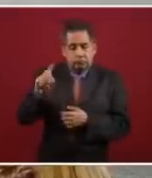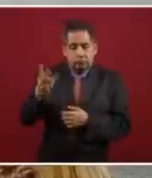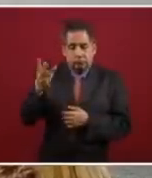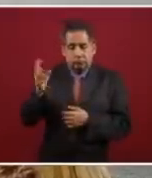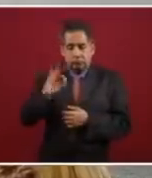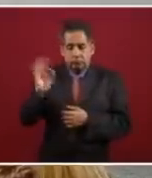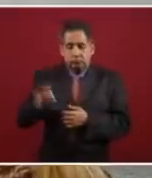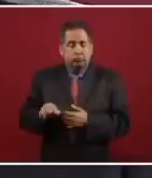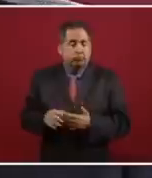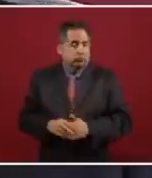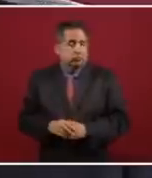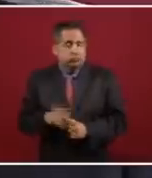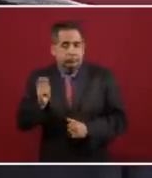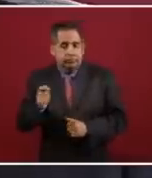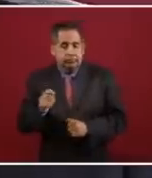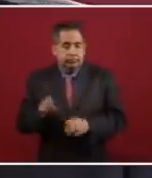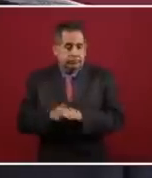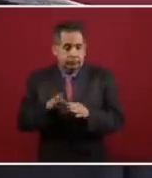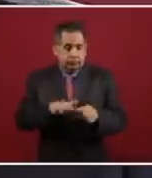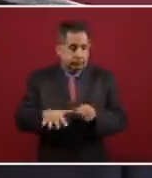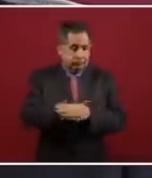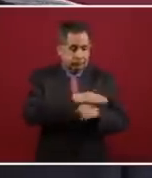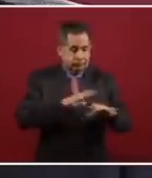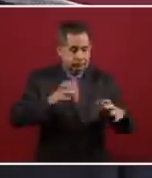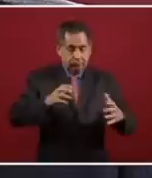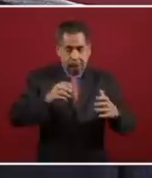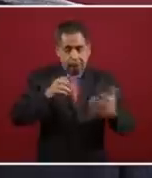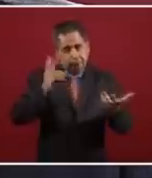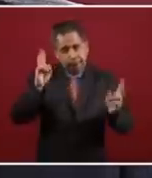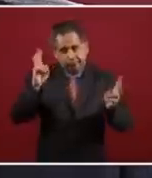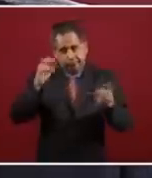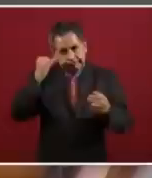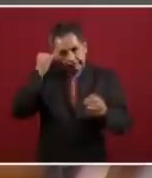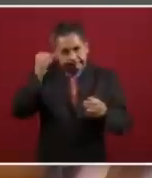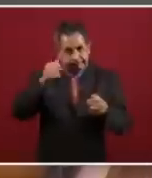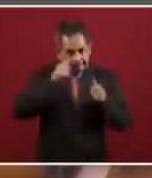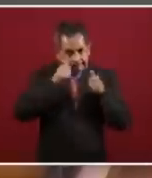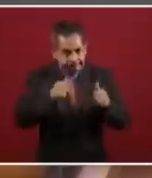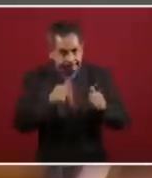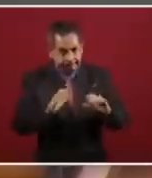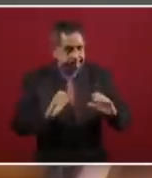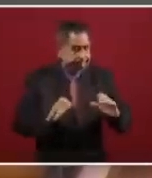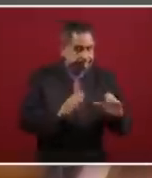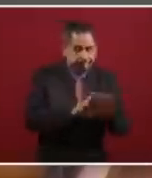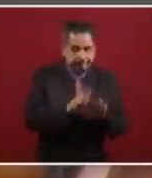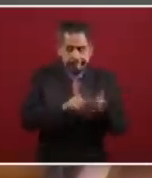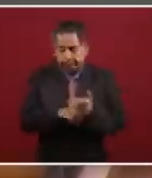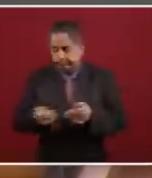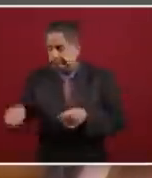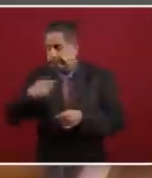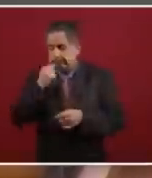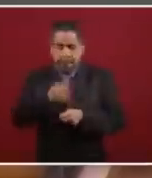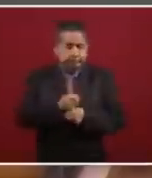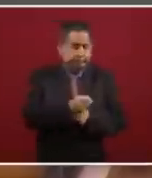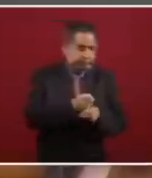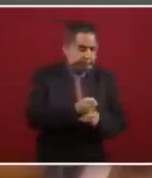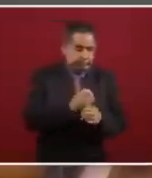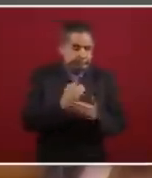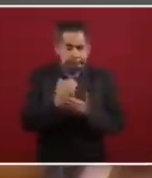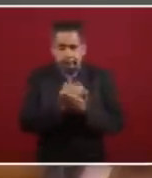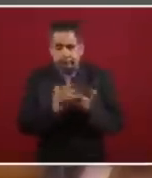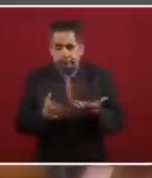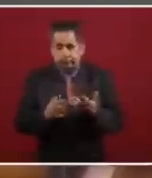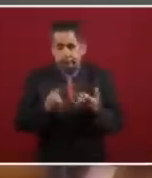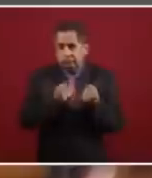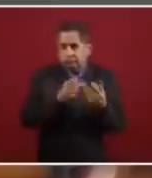33%, que es el área específica que pues teóricamente tendría que atender lo relacionado con maltrato infantil, que, insisto, está